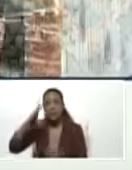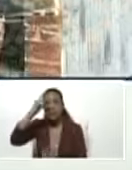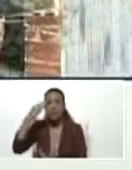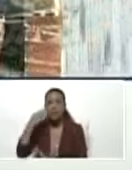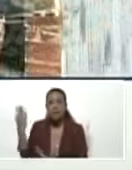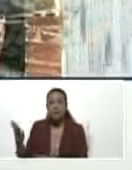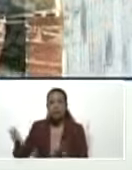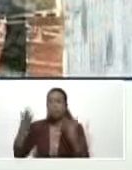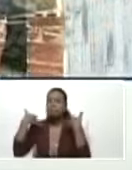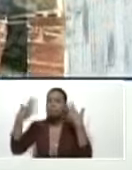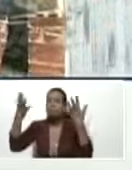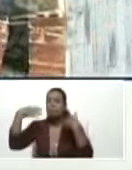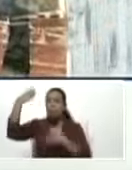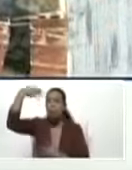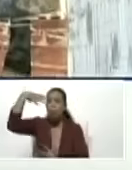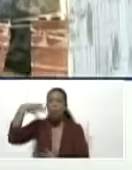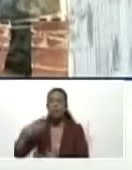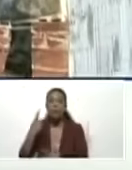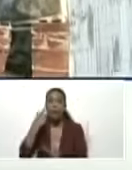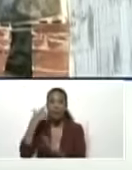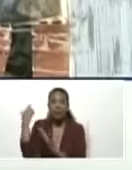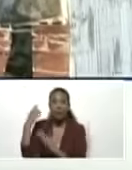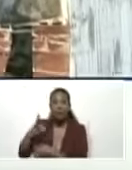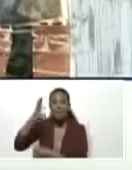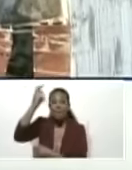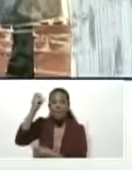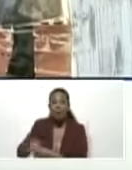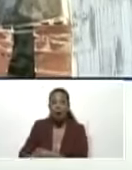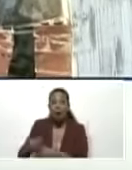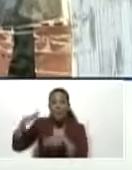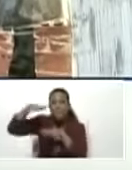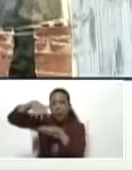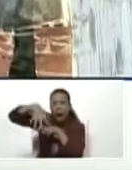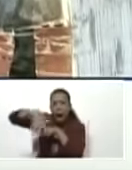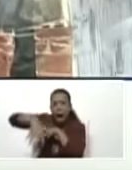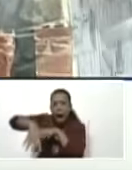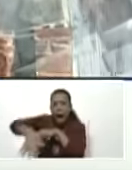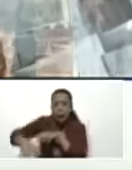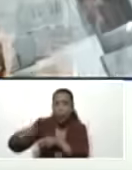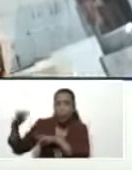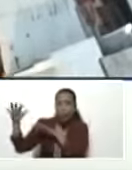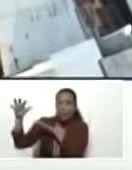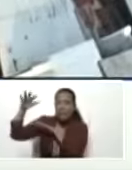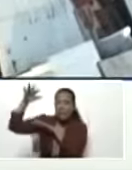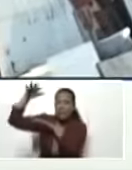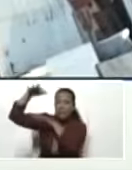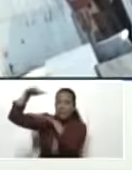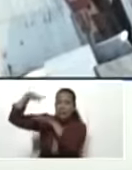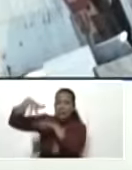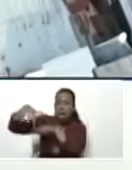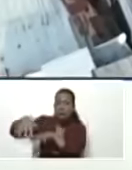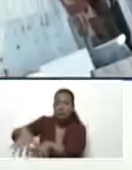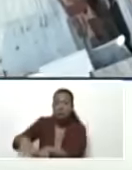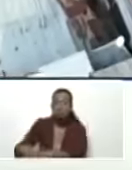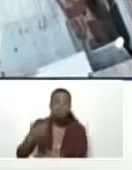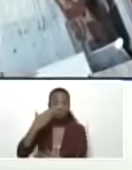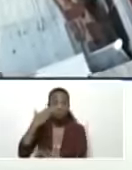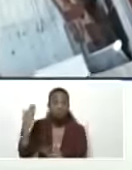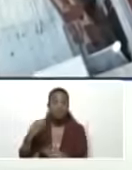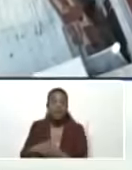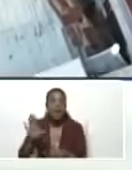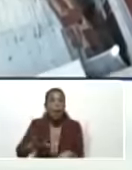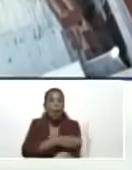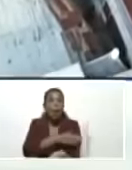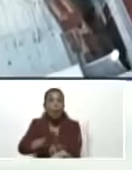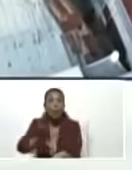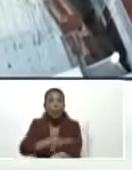Impresionante el calor. Esta fue Petare. Bajando. Y bajaron. Mira, esa canción está bellísima. La composición